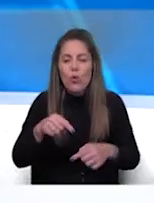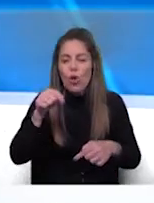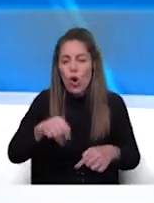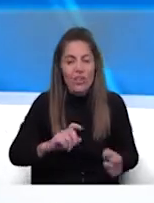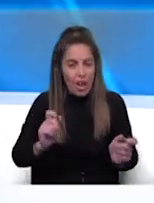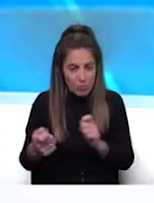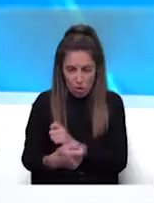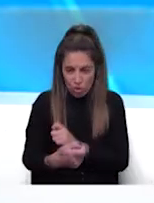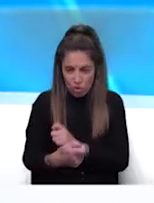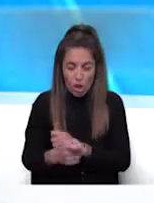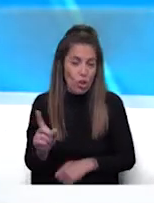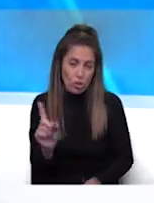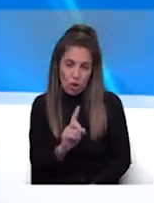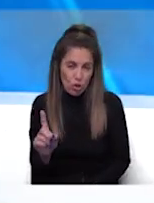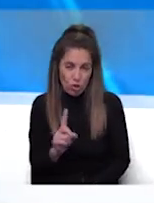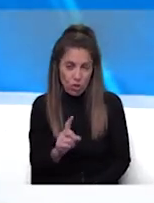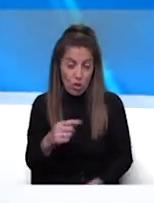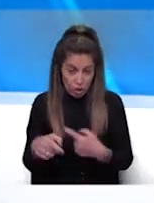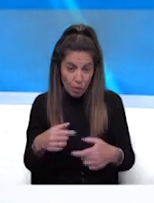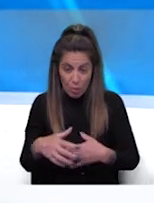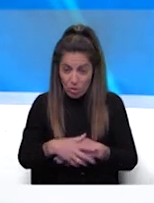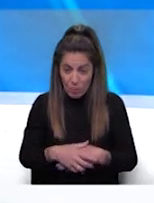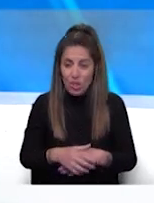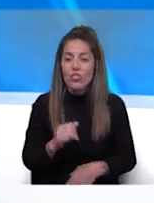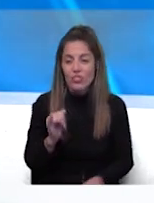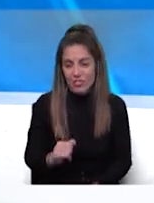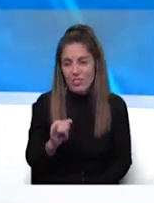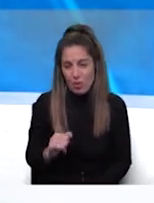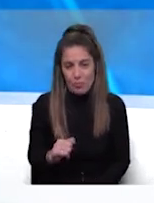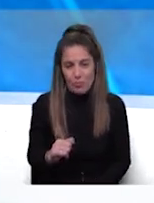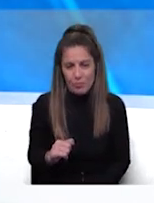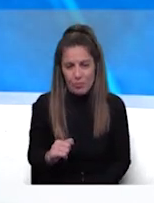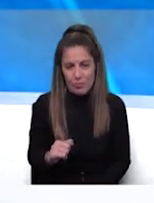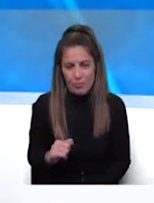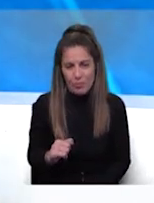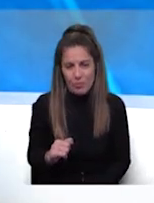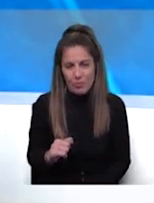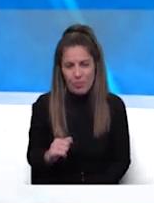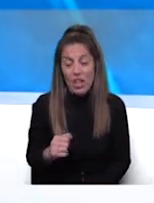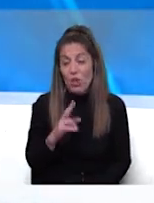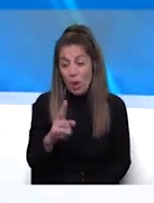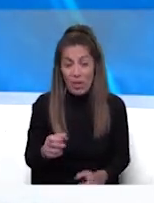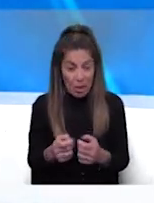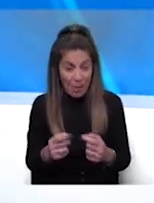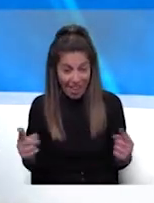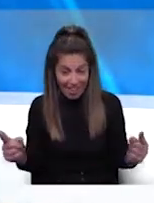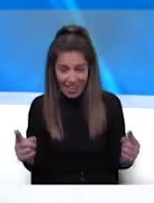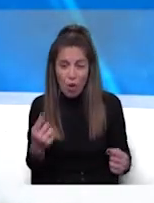¿Cambió? No. ¿Seguimos siendo amigos? Sí. Ajá. ¿Querés respuesta más larga? Tengo, a ver, dale un